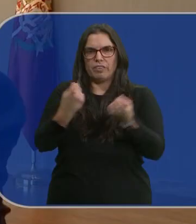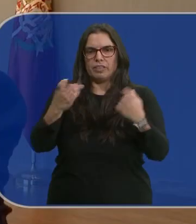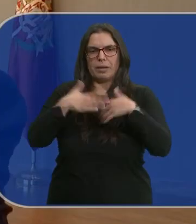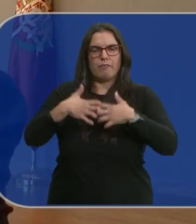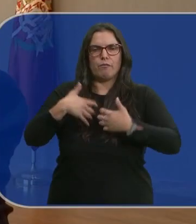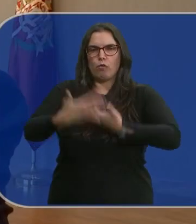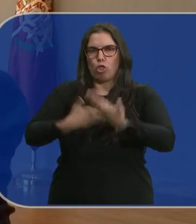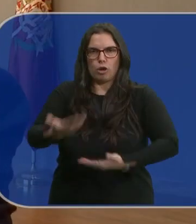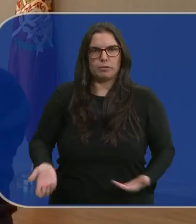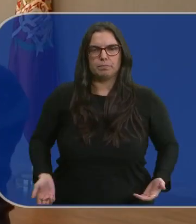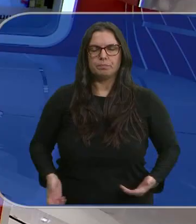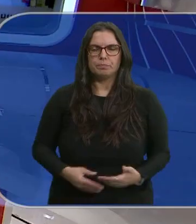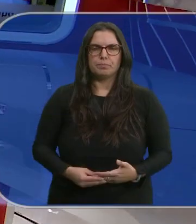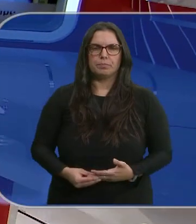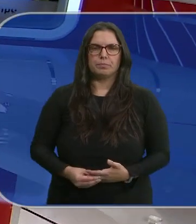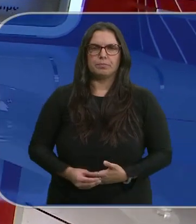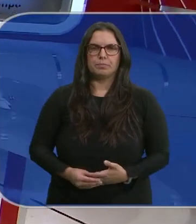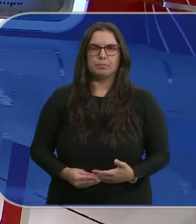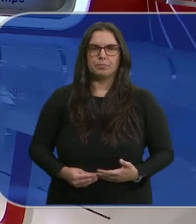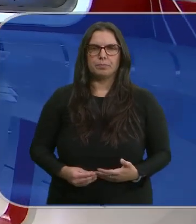el funcionamiento de la misma.